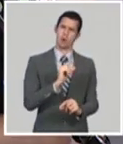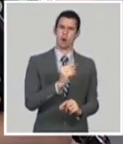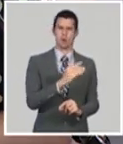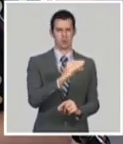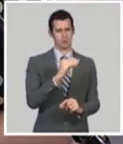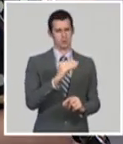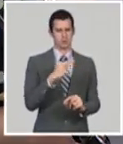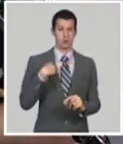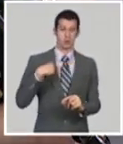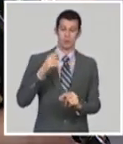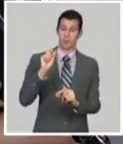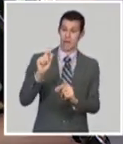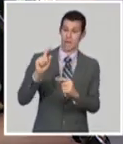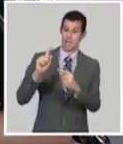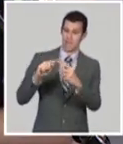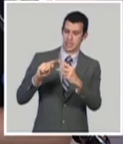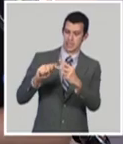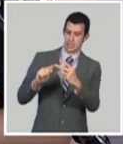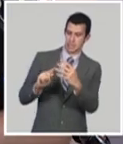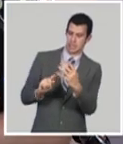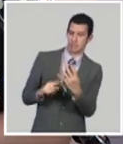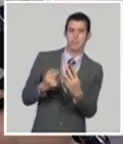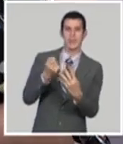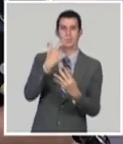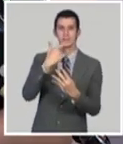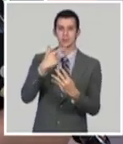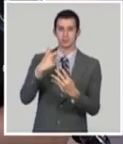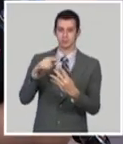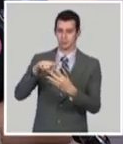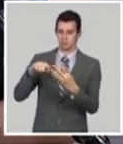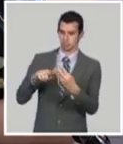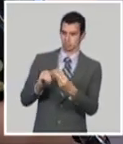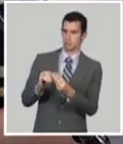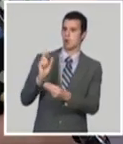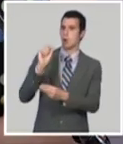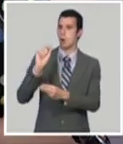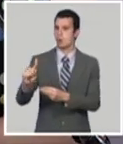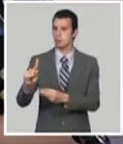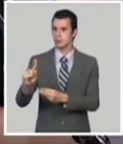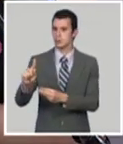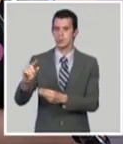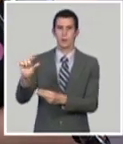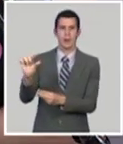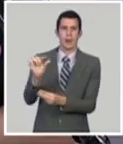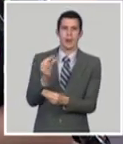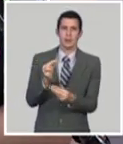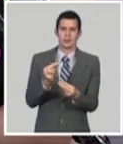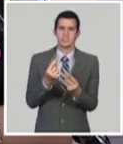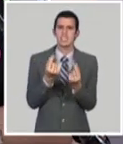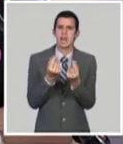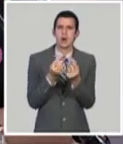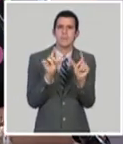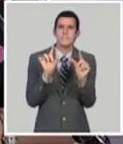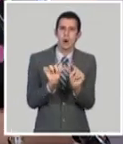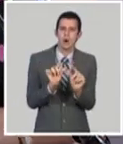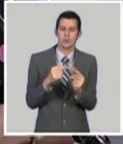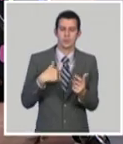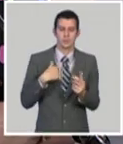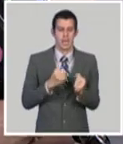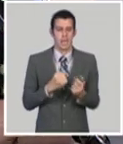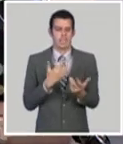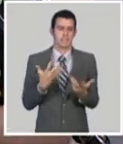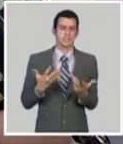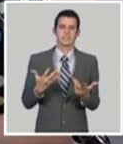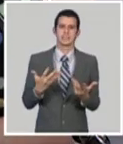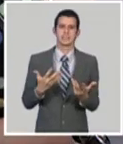requieren una ayuda o una asistencia porque sus gastos de vida no le permiten poder